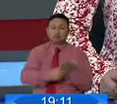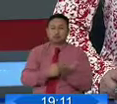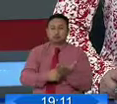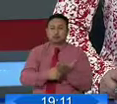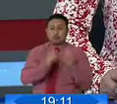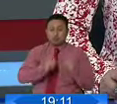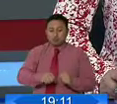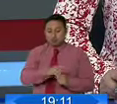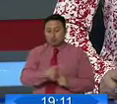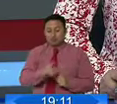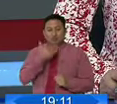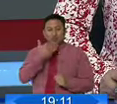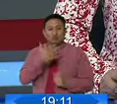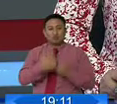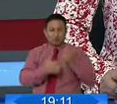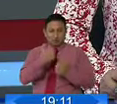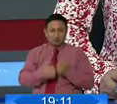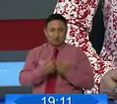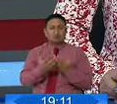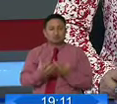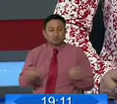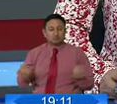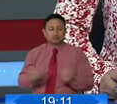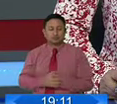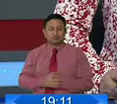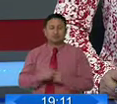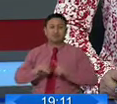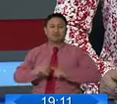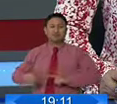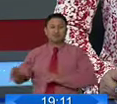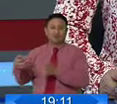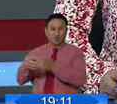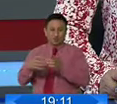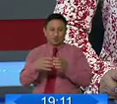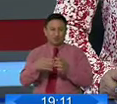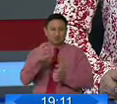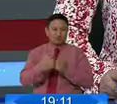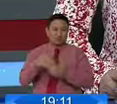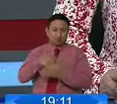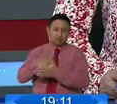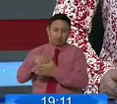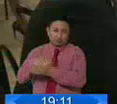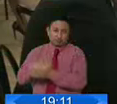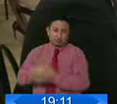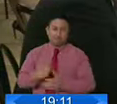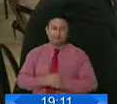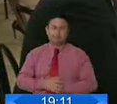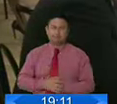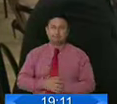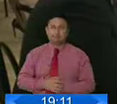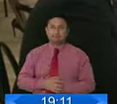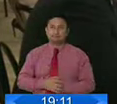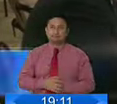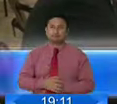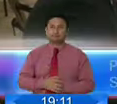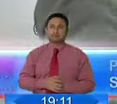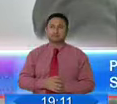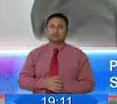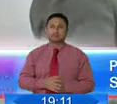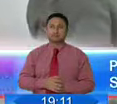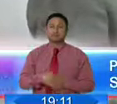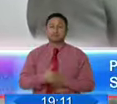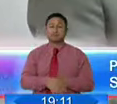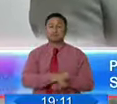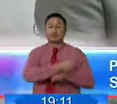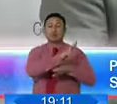así buscar una salida al bloqueo que viven varias comisiones parlamentarias. El juicio político en contra del